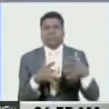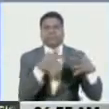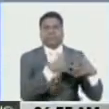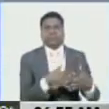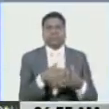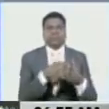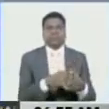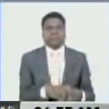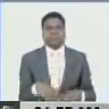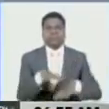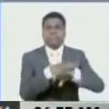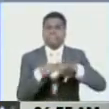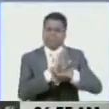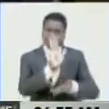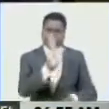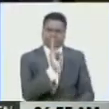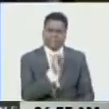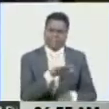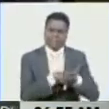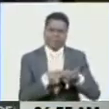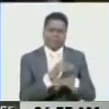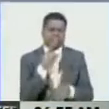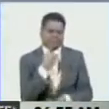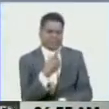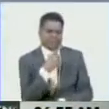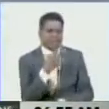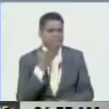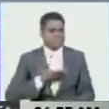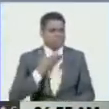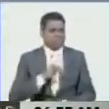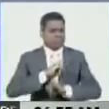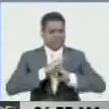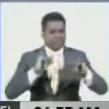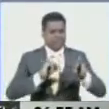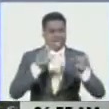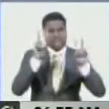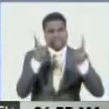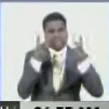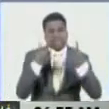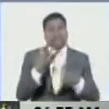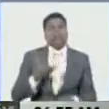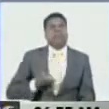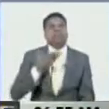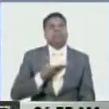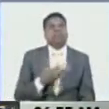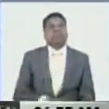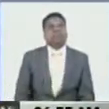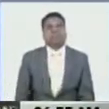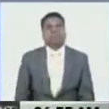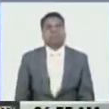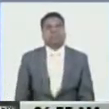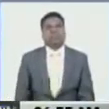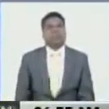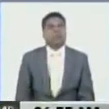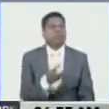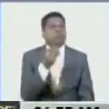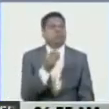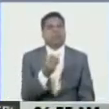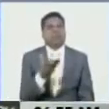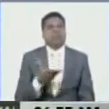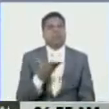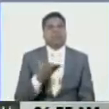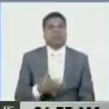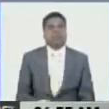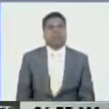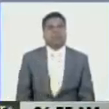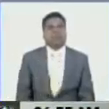ese, discúlpame, comentario para finalizar este tema que es excepcionalmente importante, mucho más importante, y